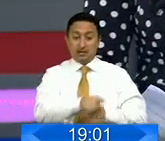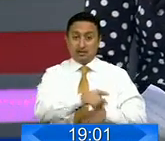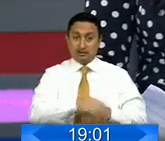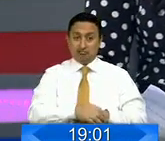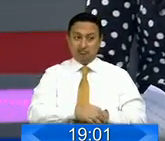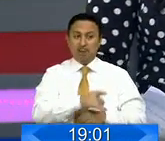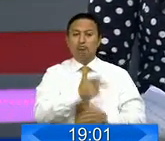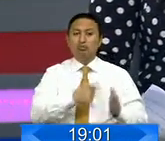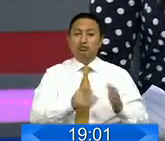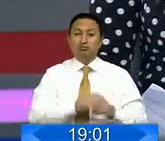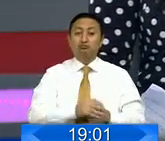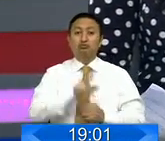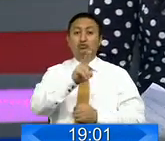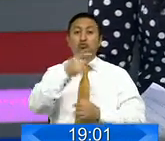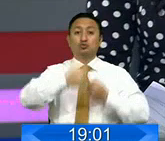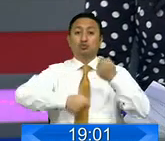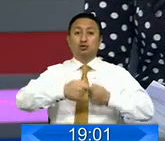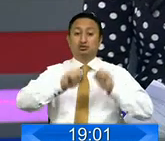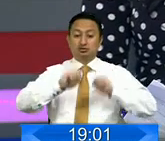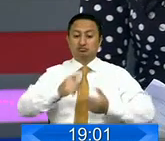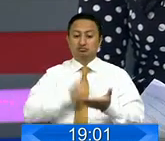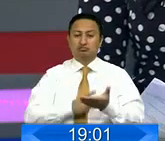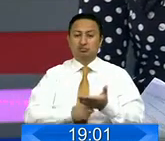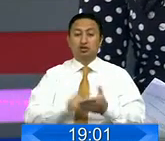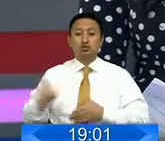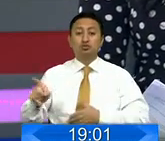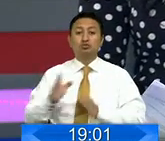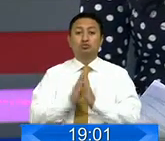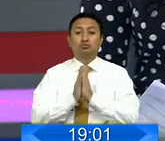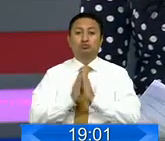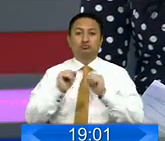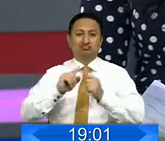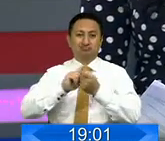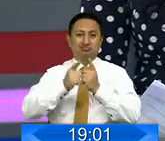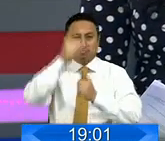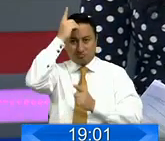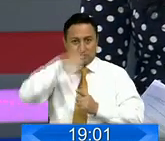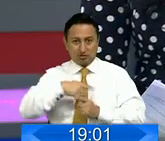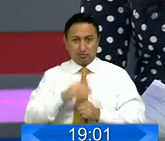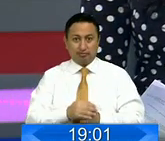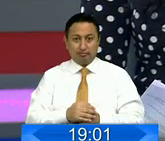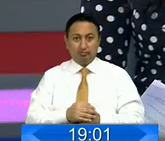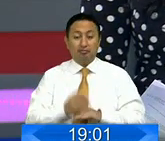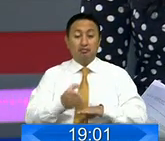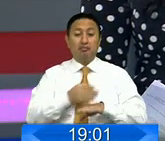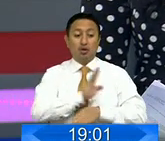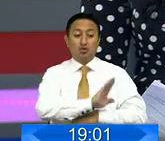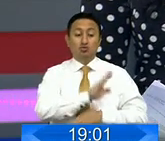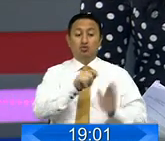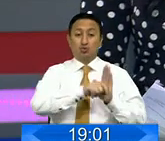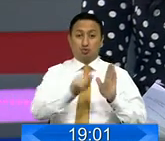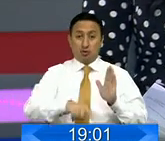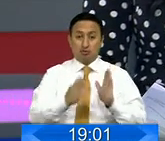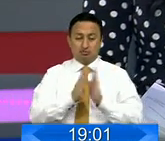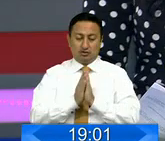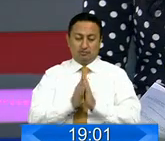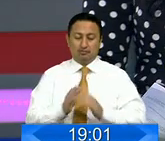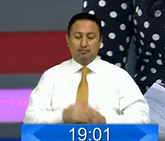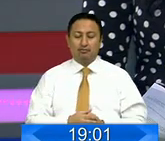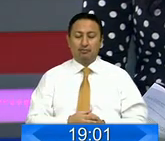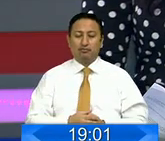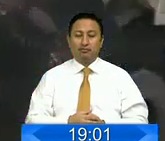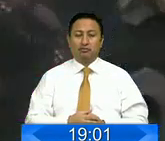de mayo se llevará a cabo la audiencia para analizar el recurso de apelación a la prisión preventiva interpuesto por la defensa del programador.